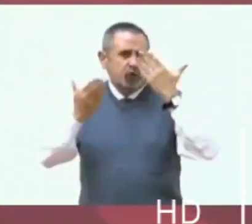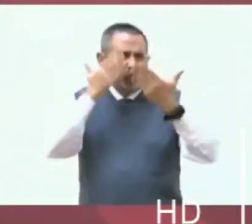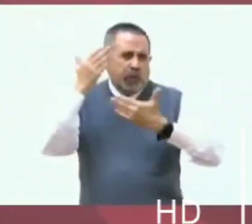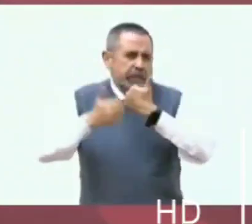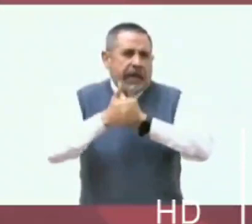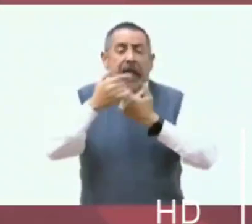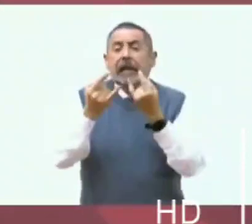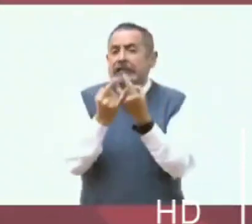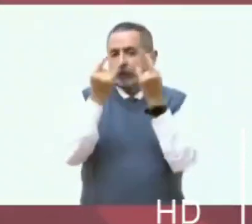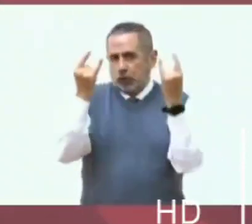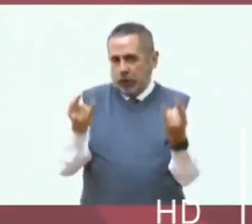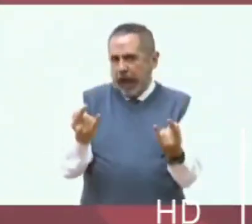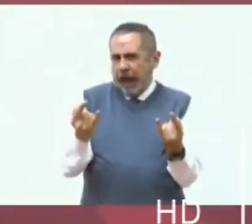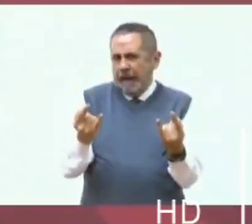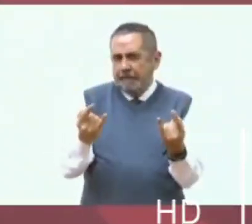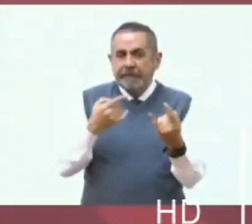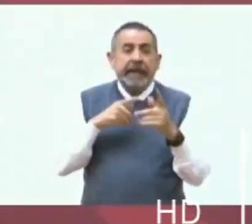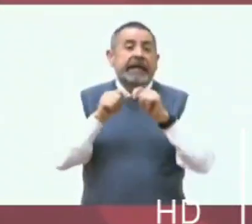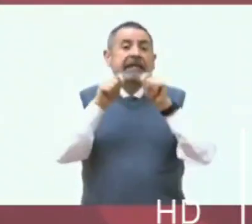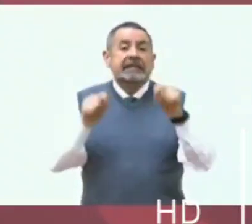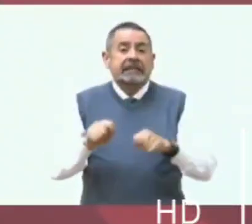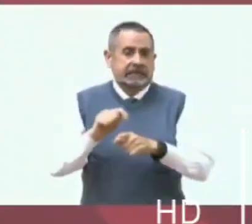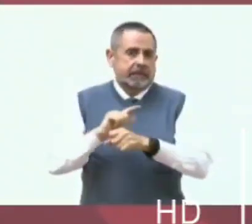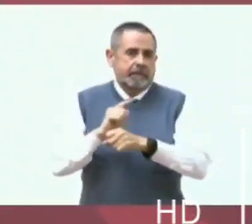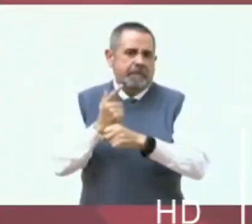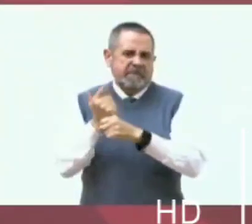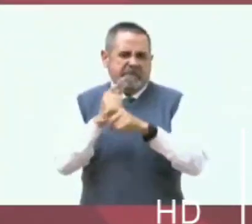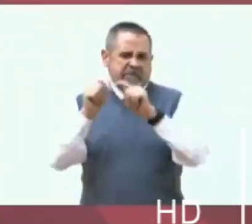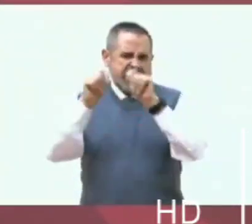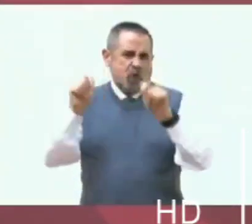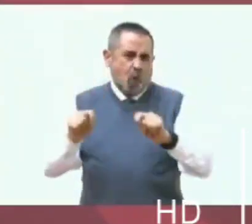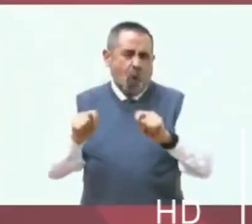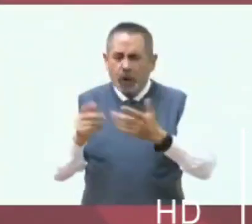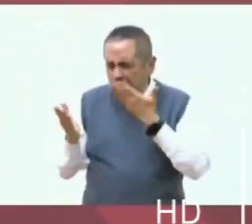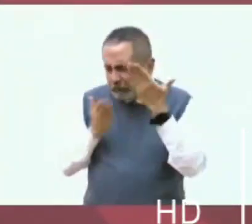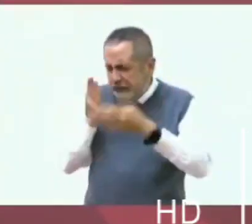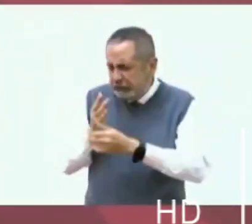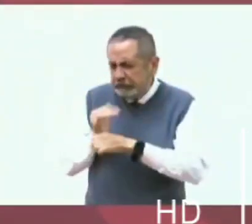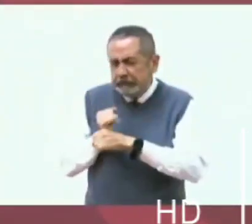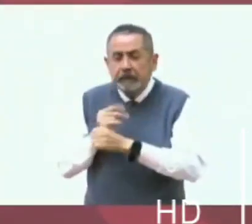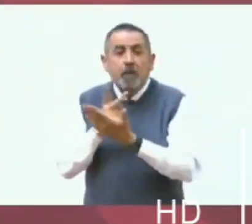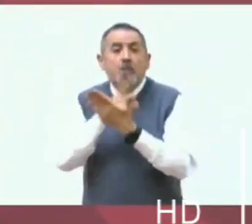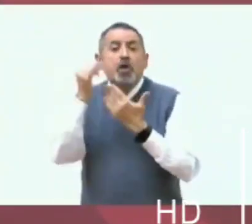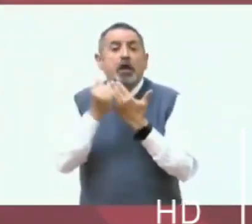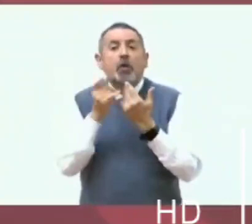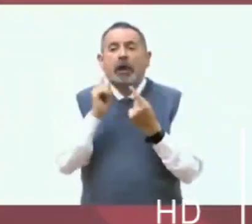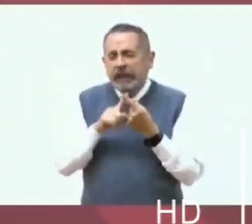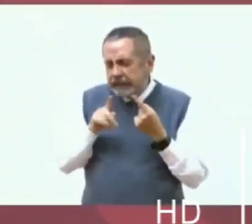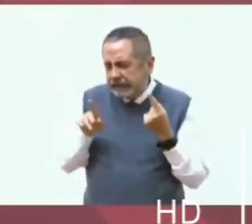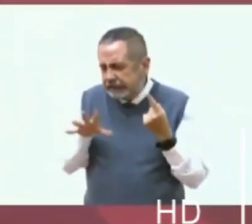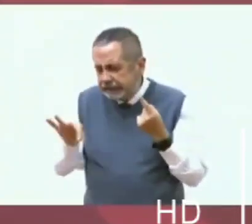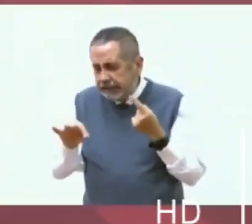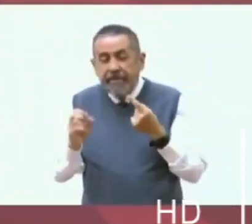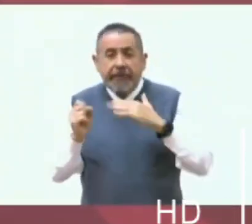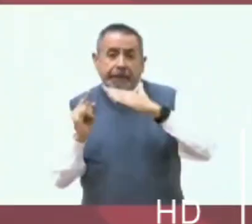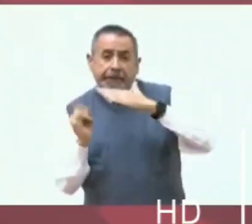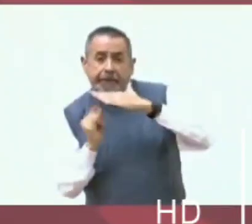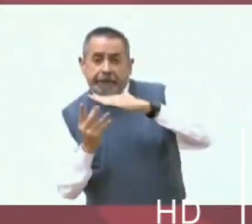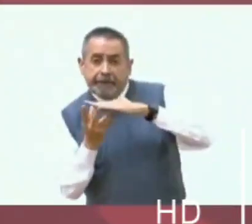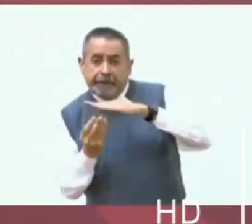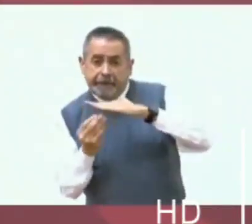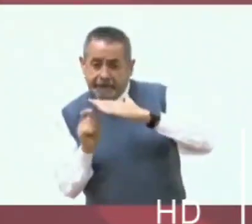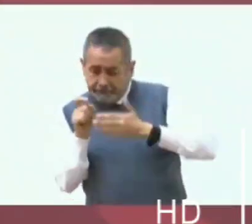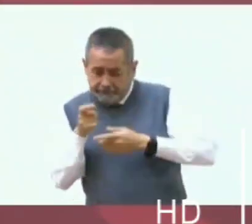de Historia y para hacer mi tesis de licenciatura, y el proyecto de localizar y microfilmar